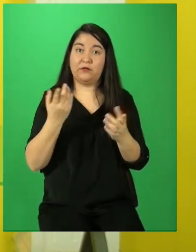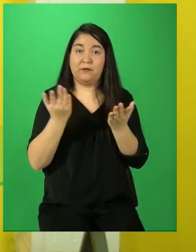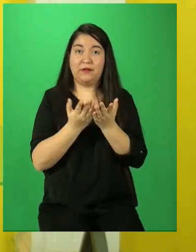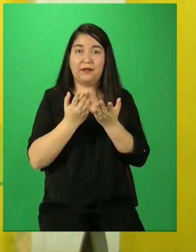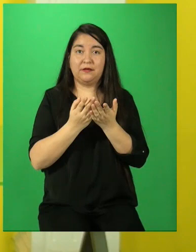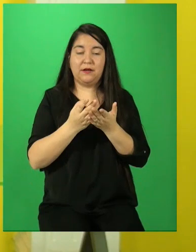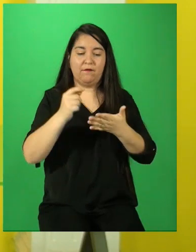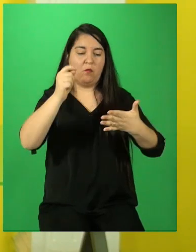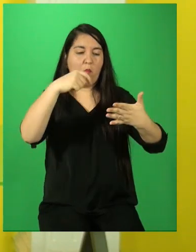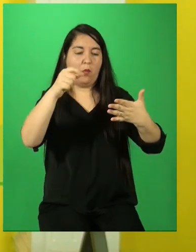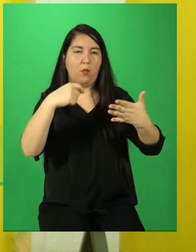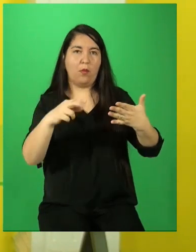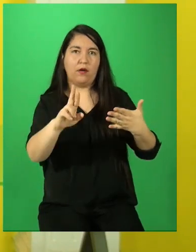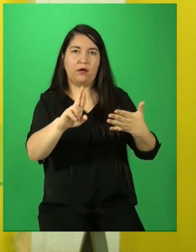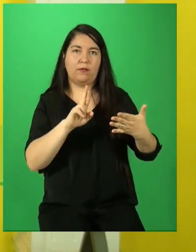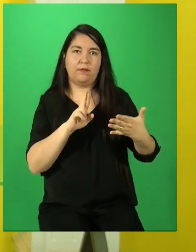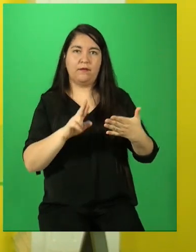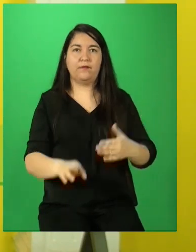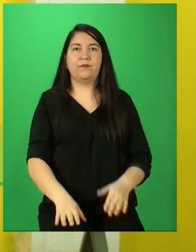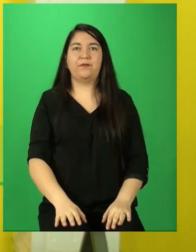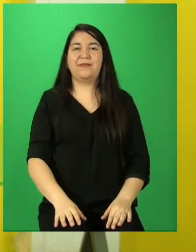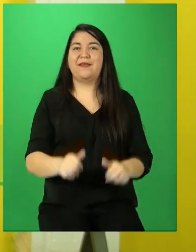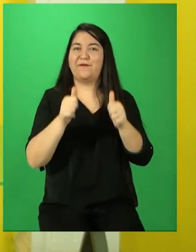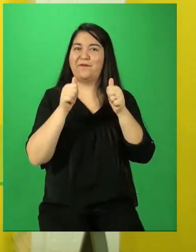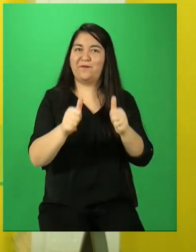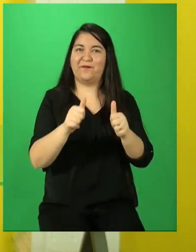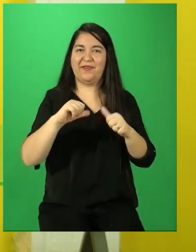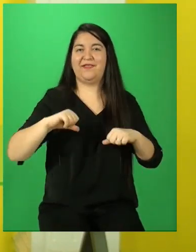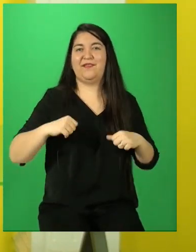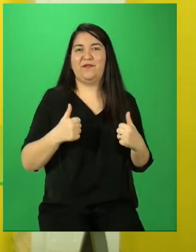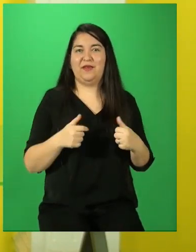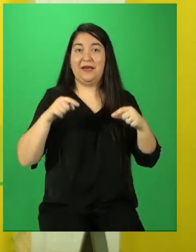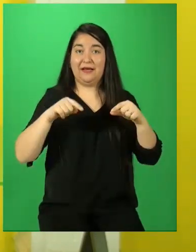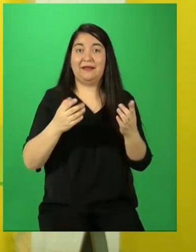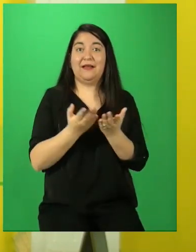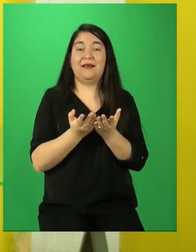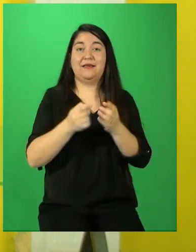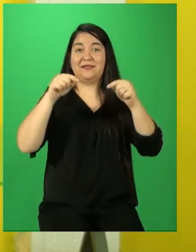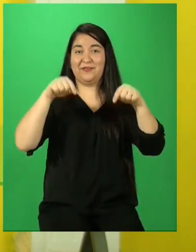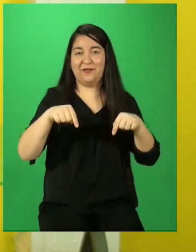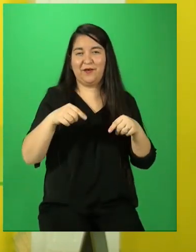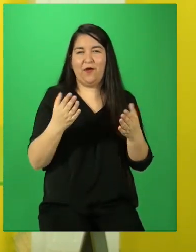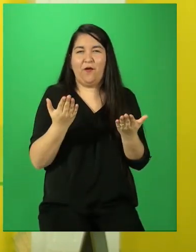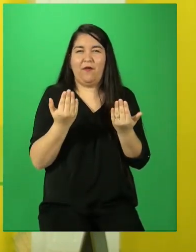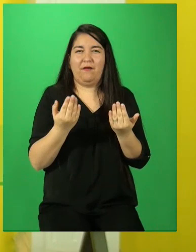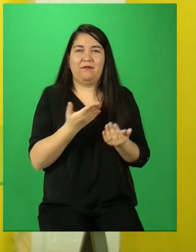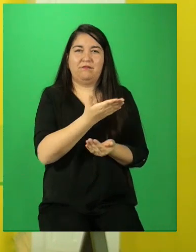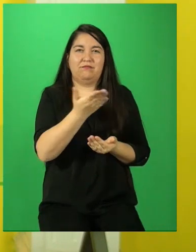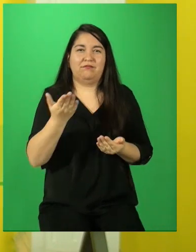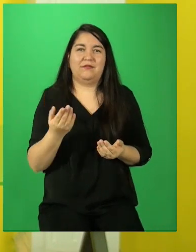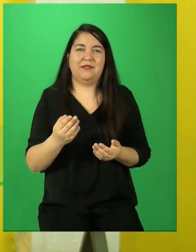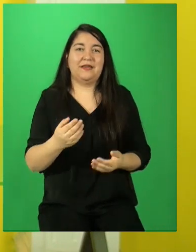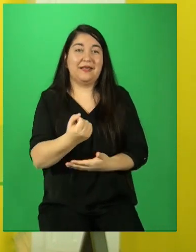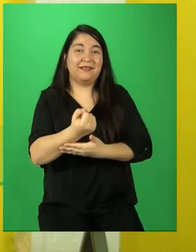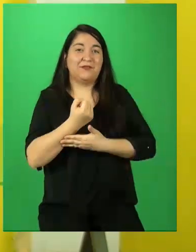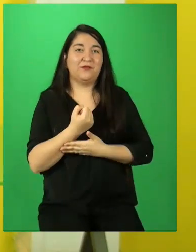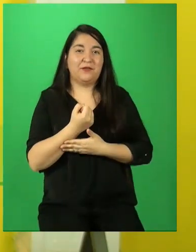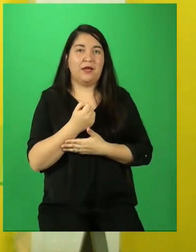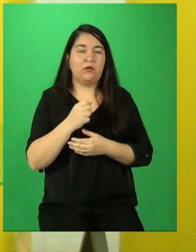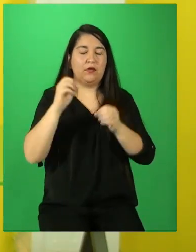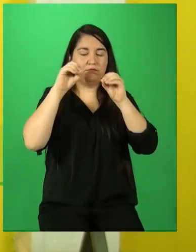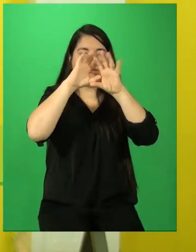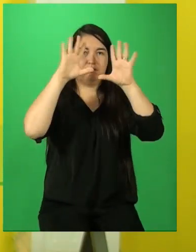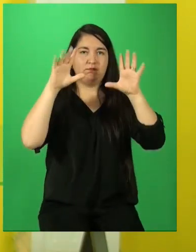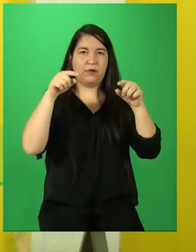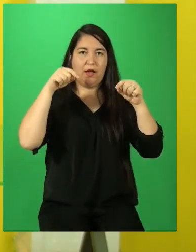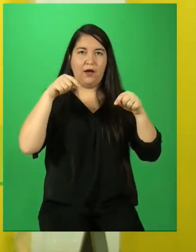revisar sus resultados. Bien, jóvenes, esto ha sido la clase de hoy. Espero que les haya servido, espero que hayan